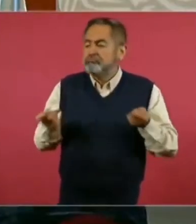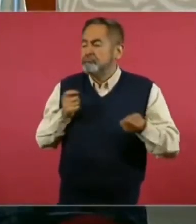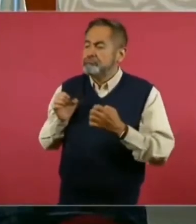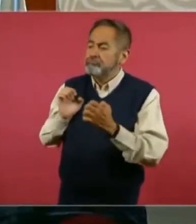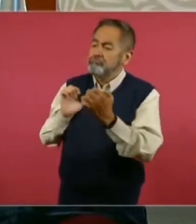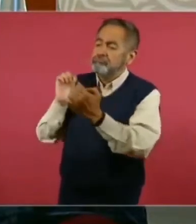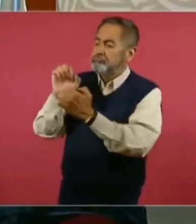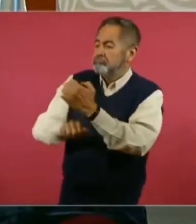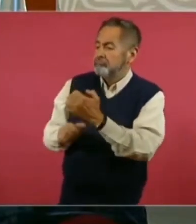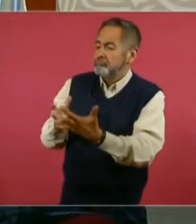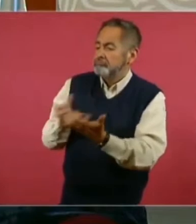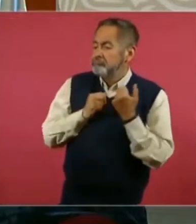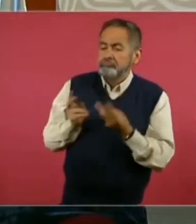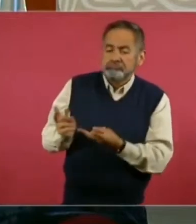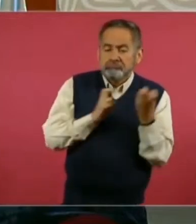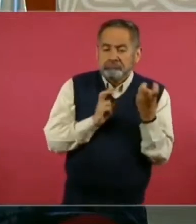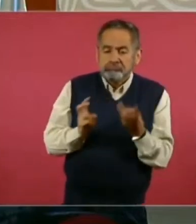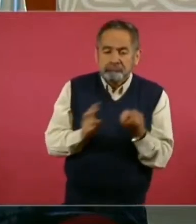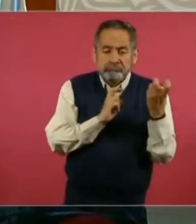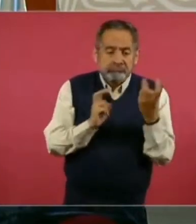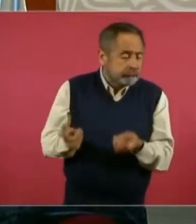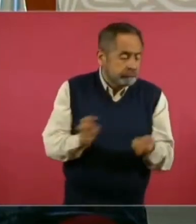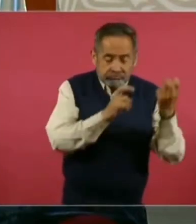también mal